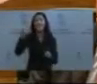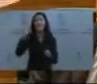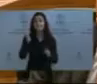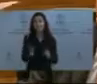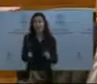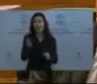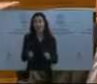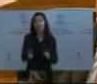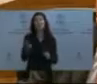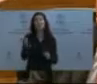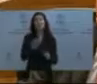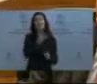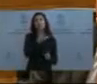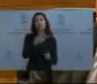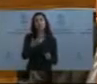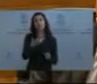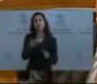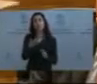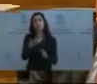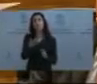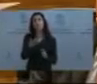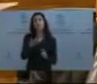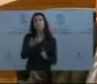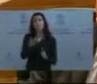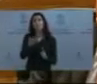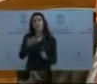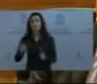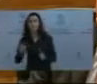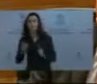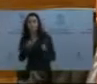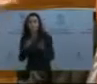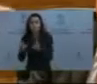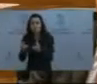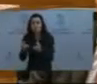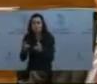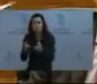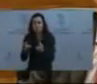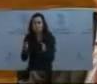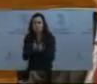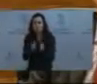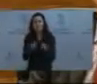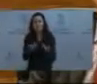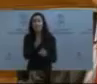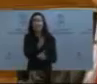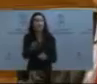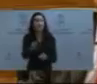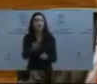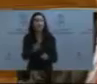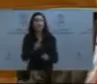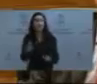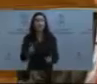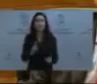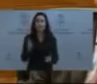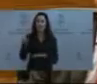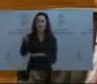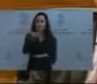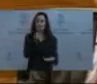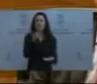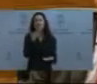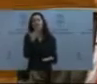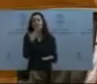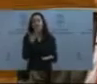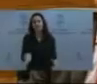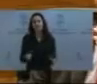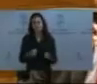500 euros, más 800 de la dependencia. Y ahora su hija se pregunta quién le devuelve la herencia de su madre.